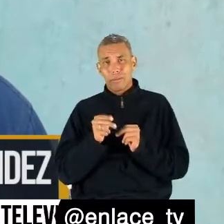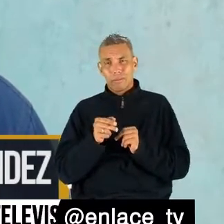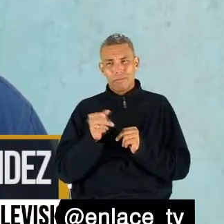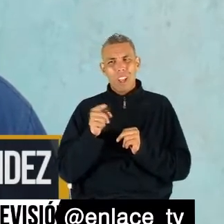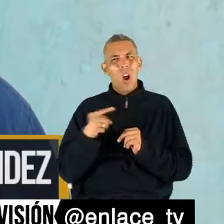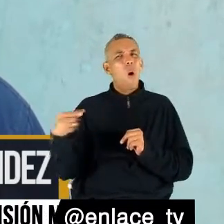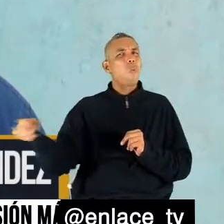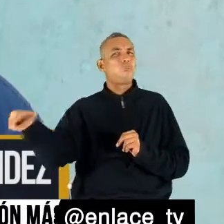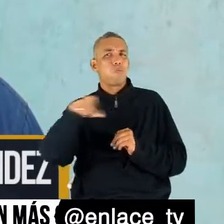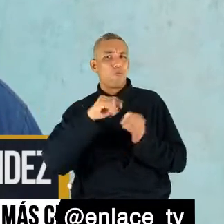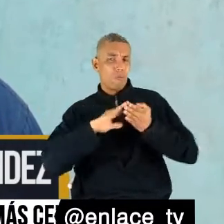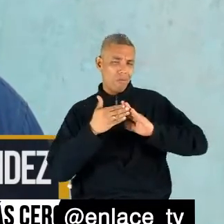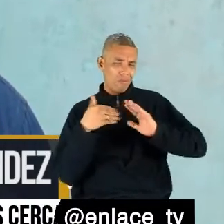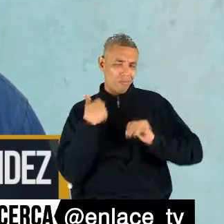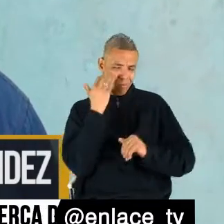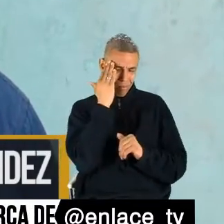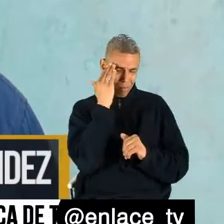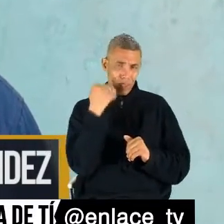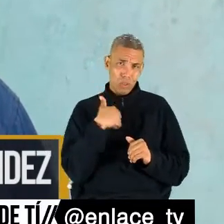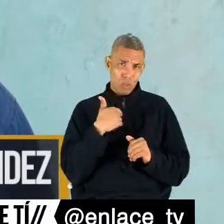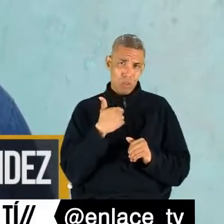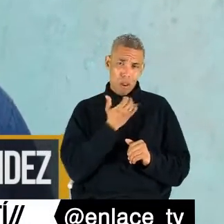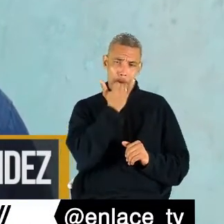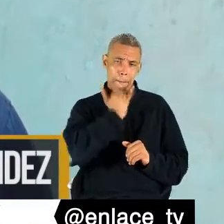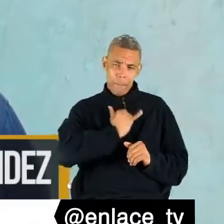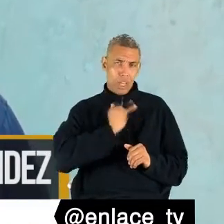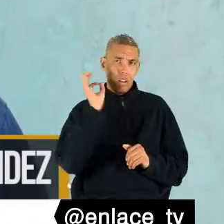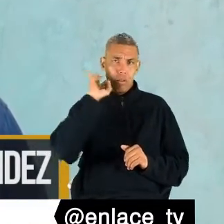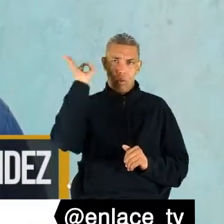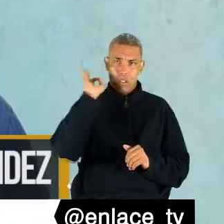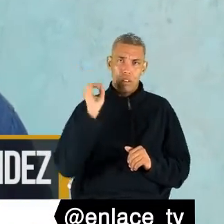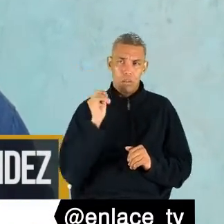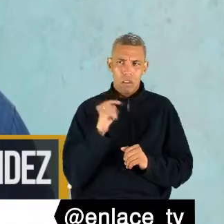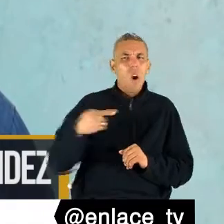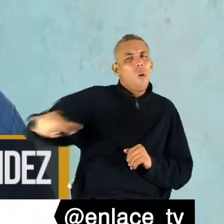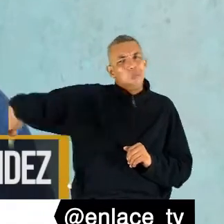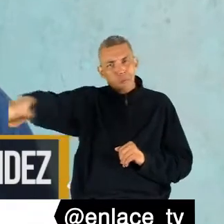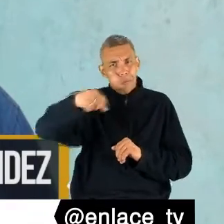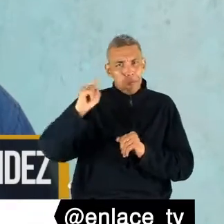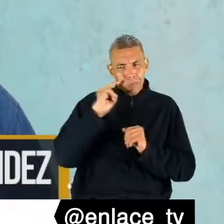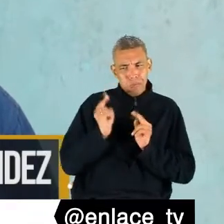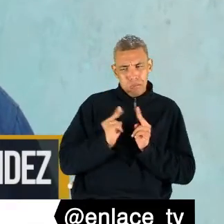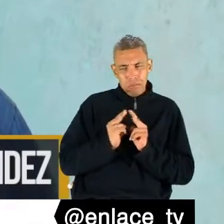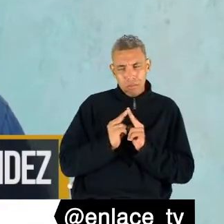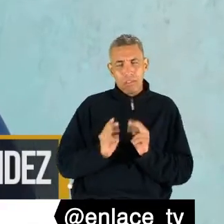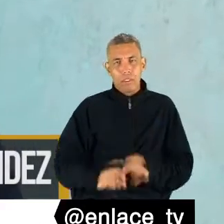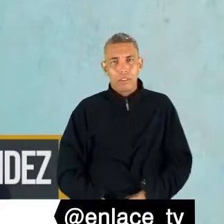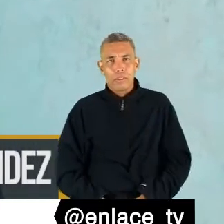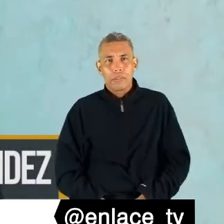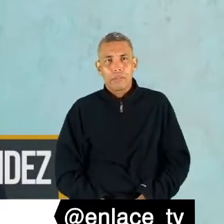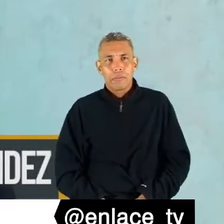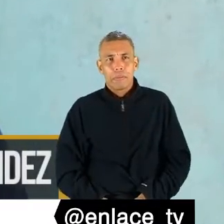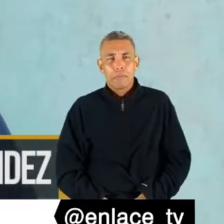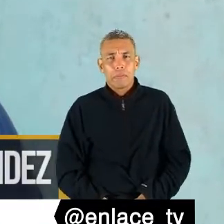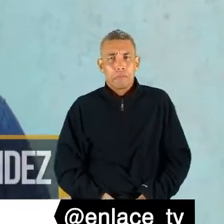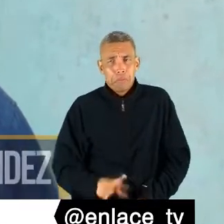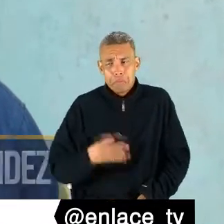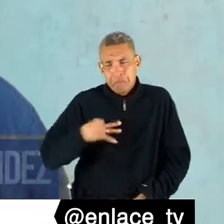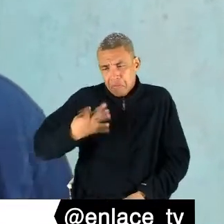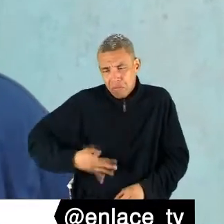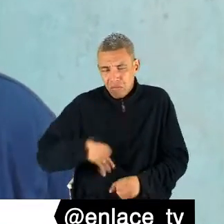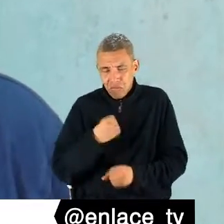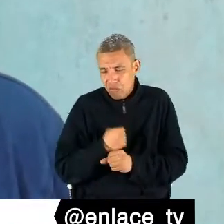cuenta de quién soy yo, que me conocen como, para no repetir más, una persona trabajadora,